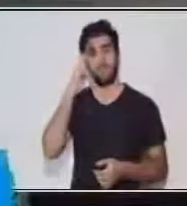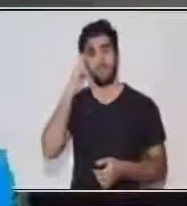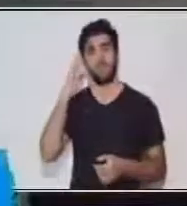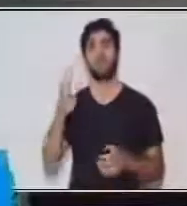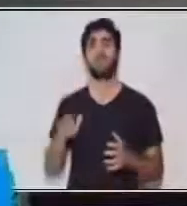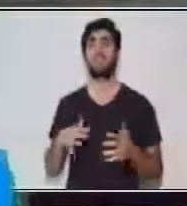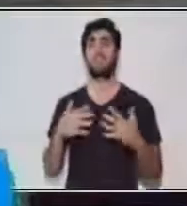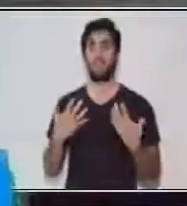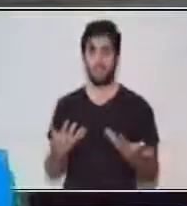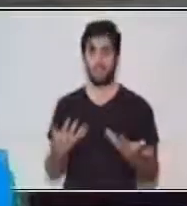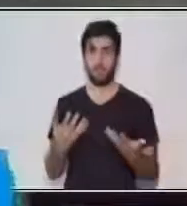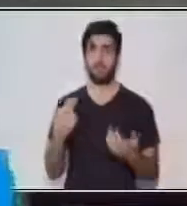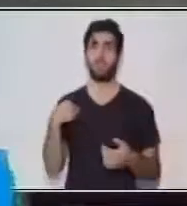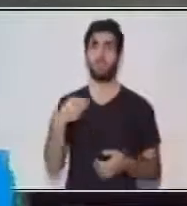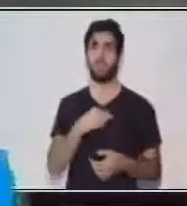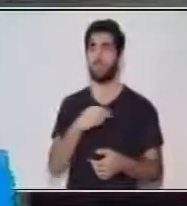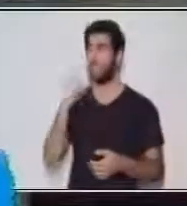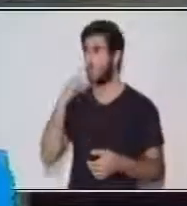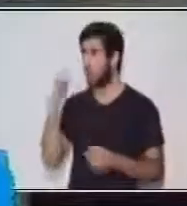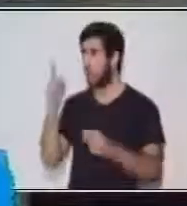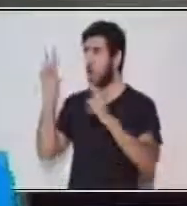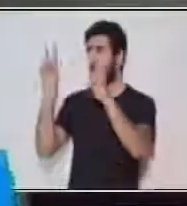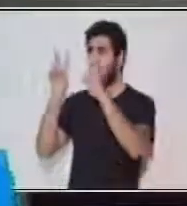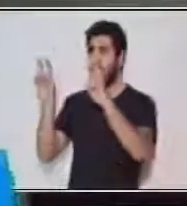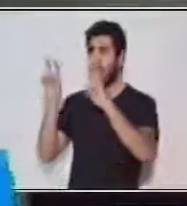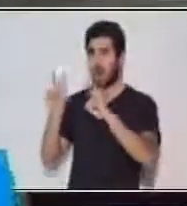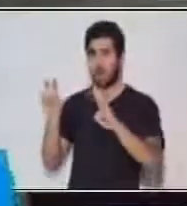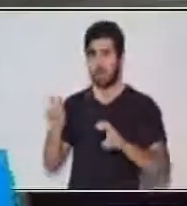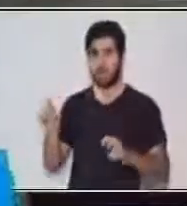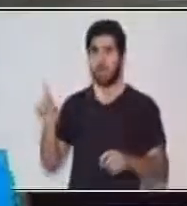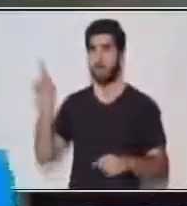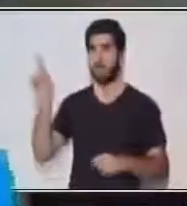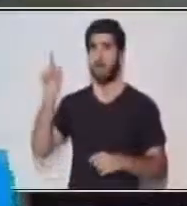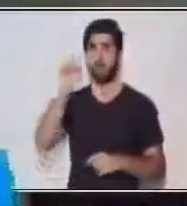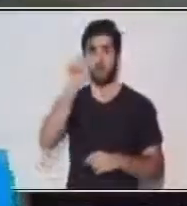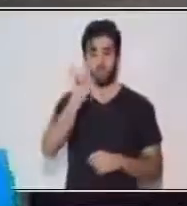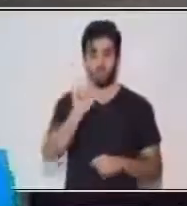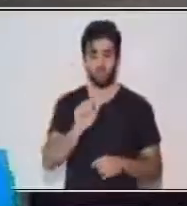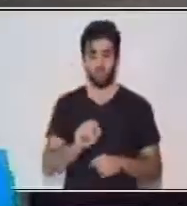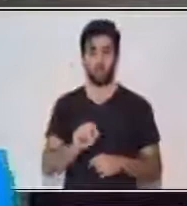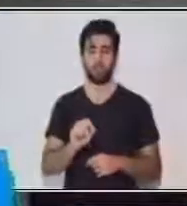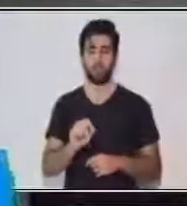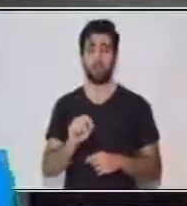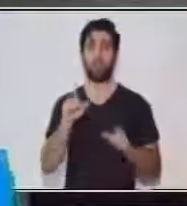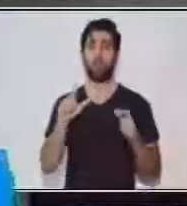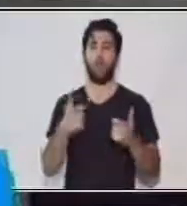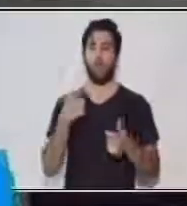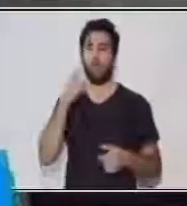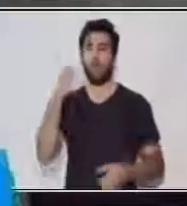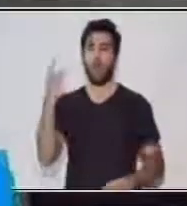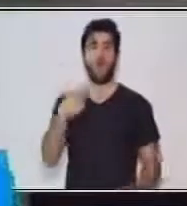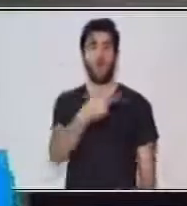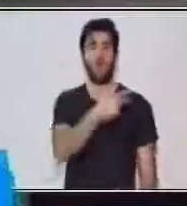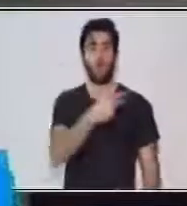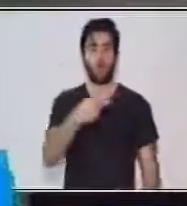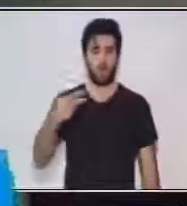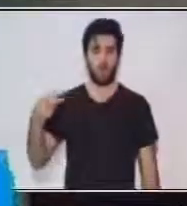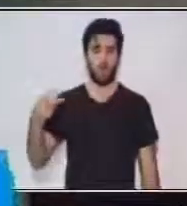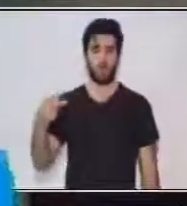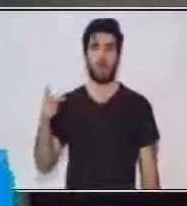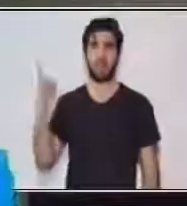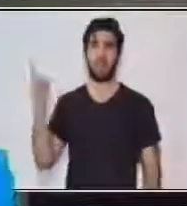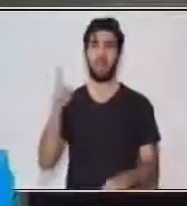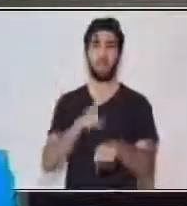que estamos analizando este punto en un eje horizontal. En el momento en que